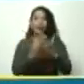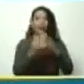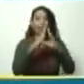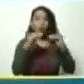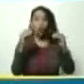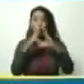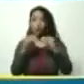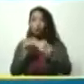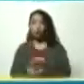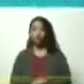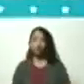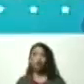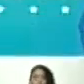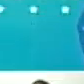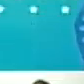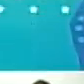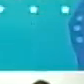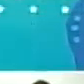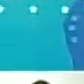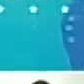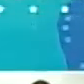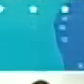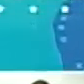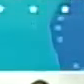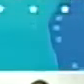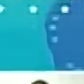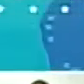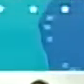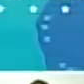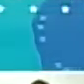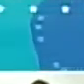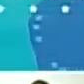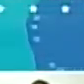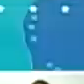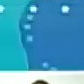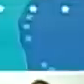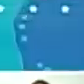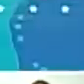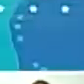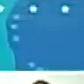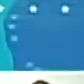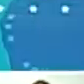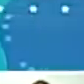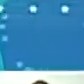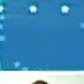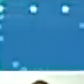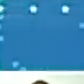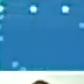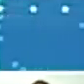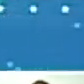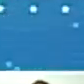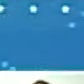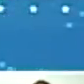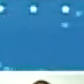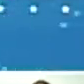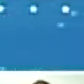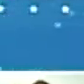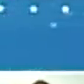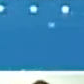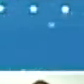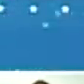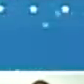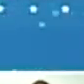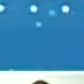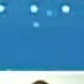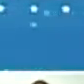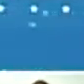nos seguimos viendo pero la próxima rueda de prensa la podemos hacer el primero de enero del 2023 tempranito